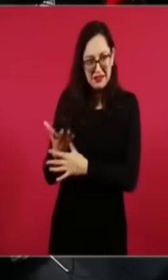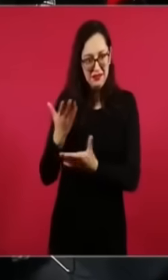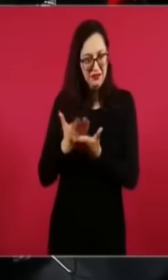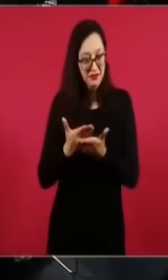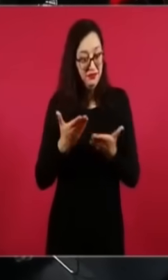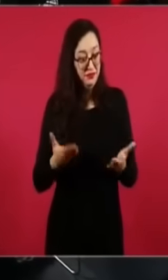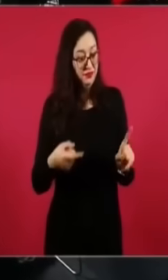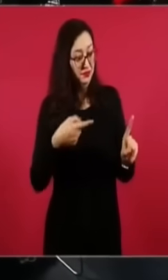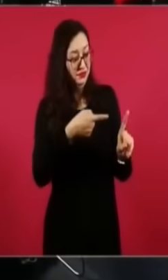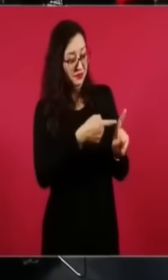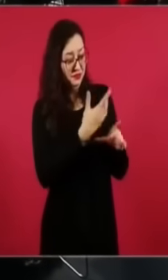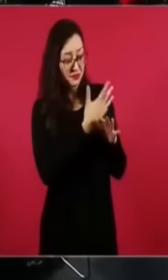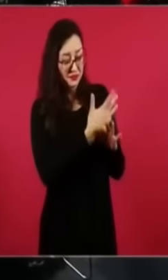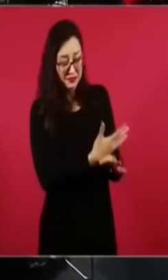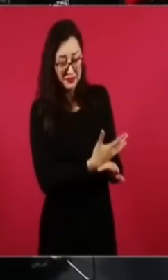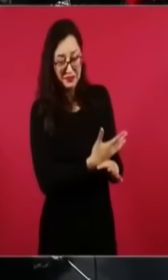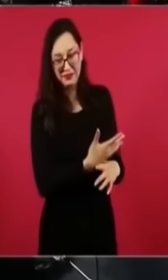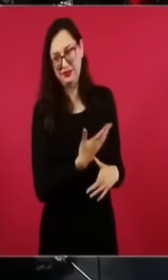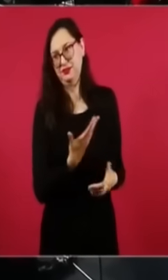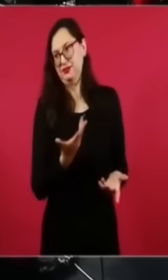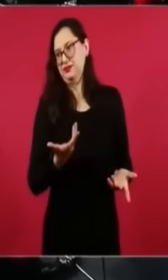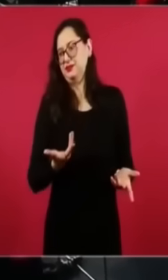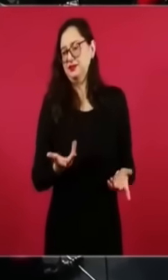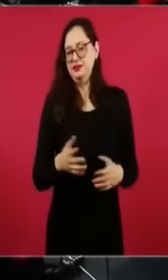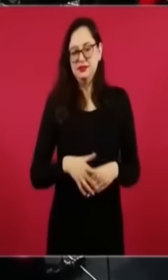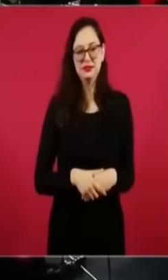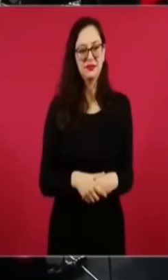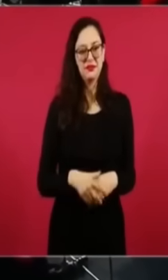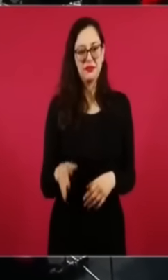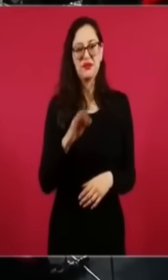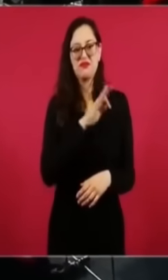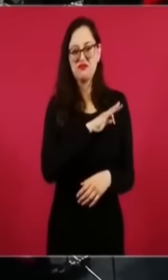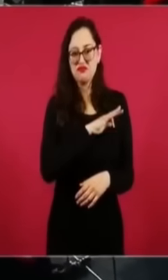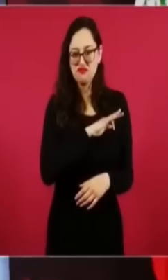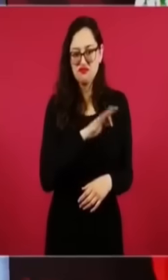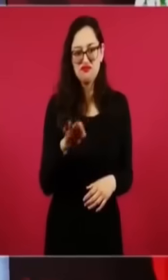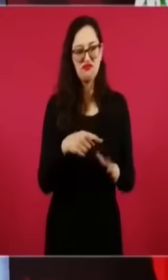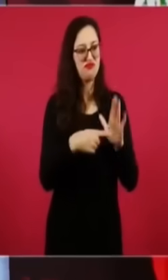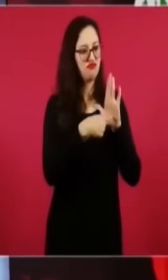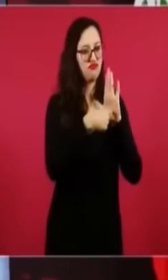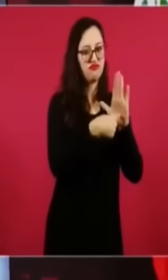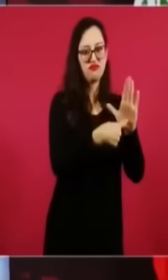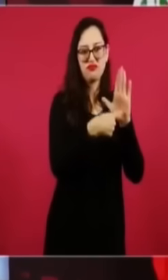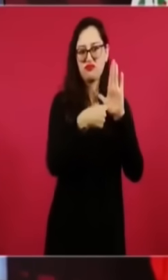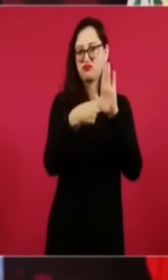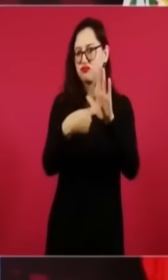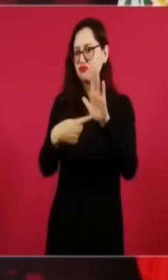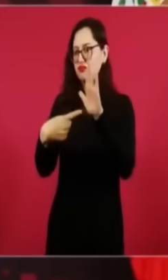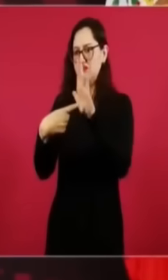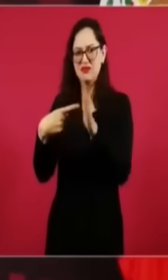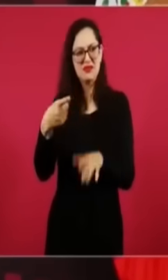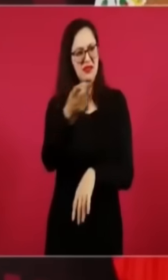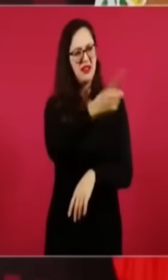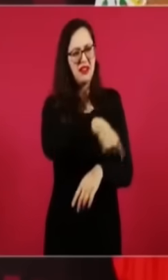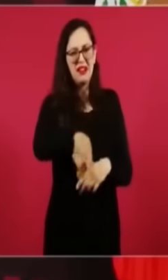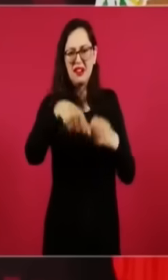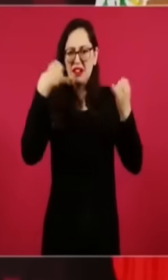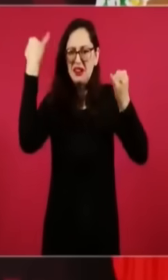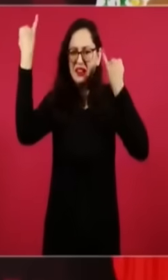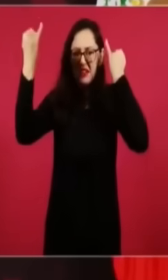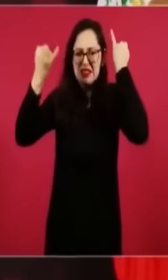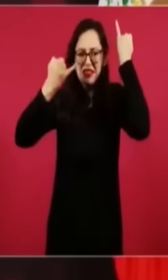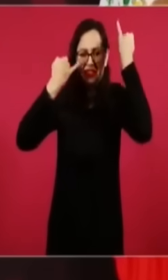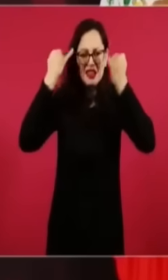pobreza, pero esto es porque durante la pandemia se murieron los pobres.